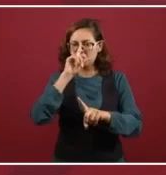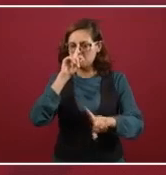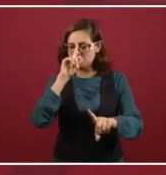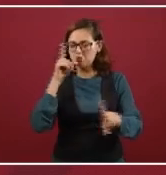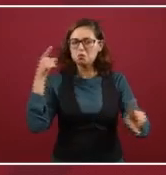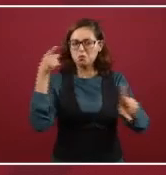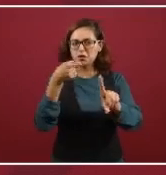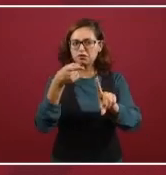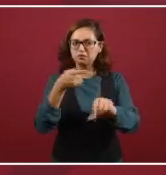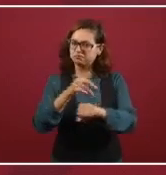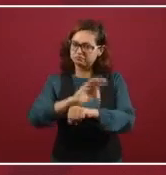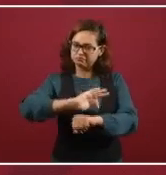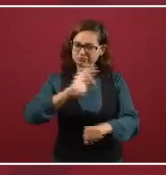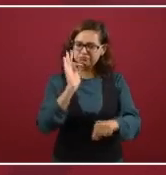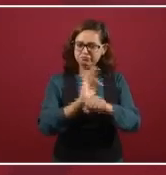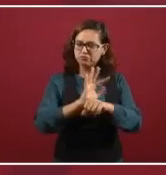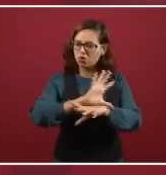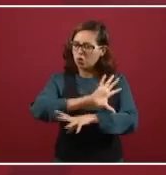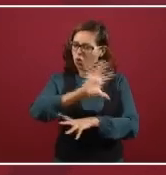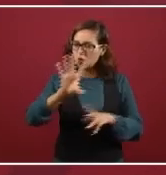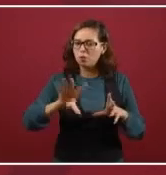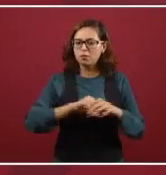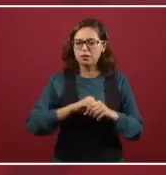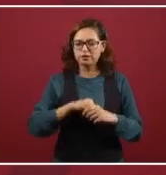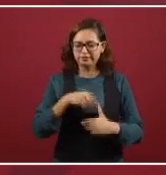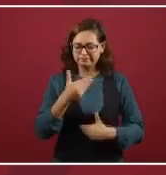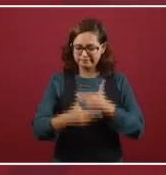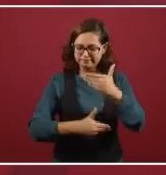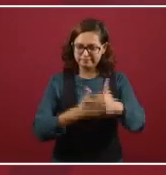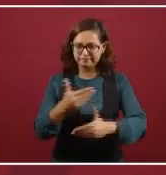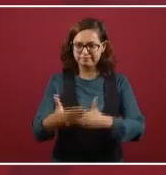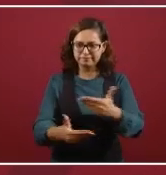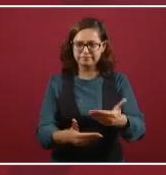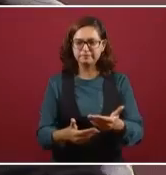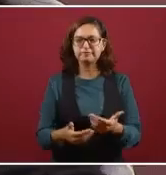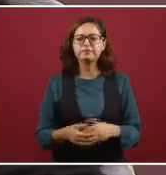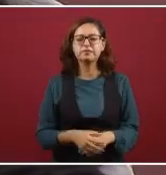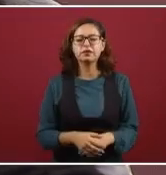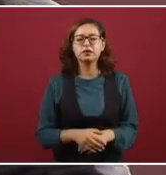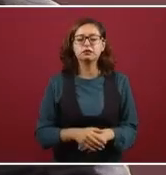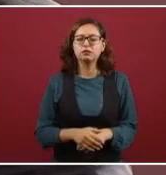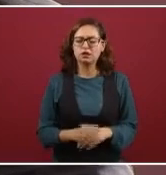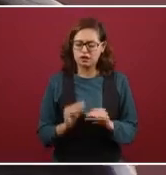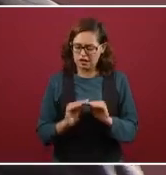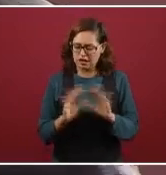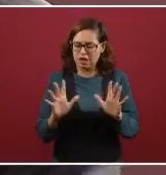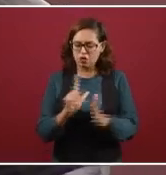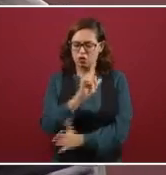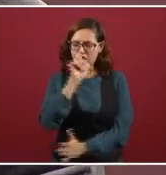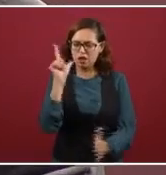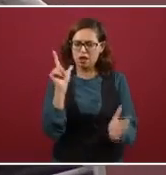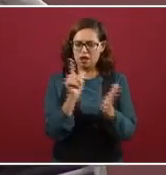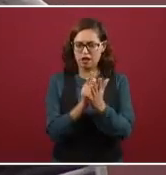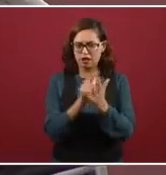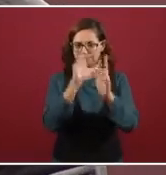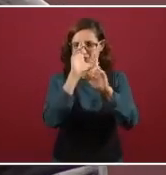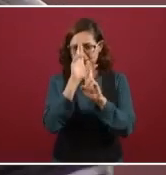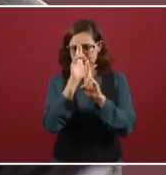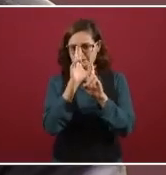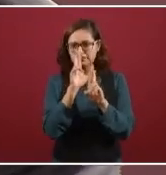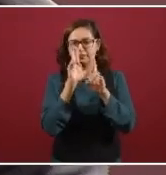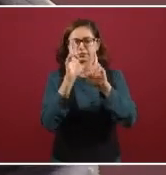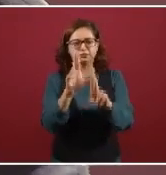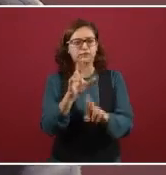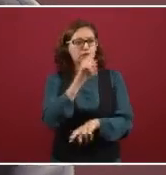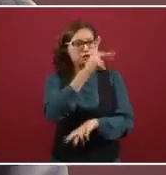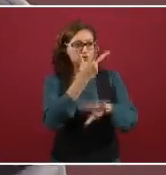esta acción conjunta en los próximos meses, respetando los ámbitos legales, porque no tenemos ninguna pretensión de intervenir en la vida